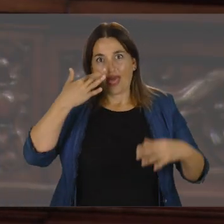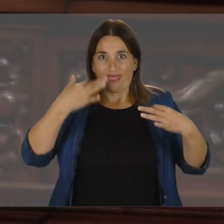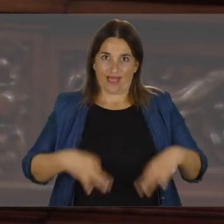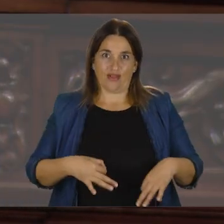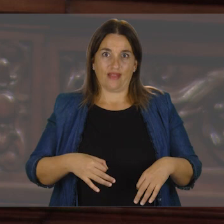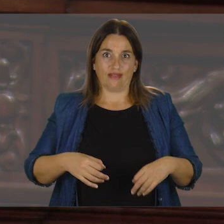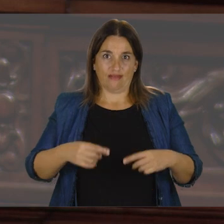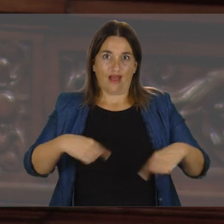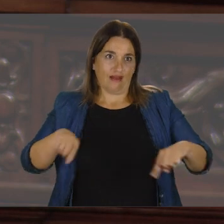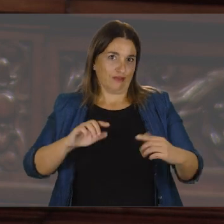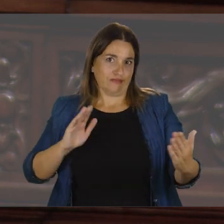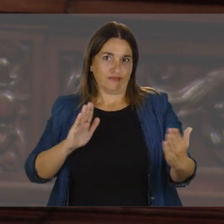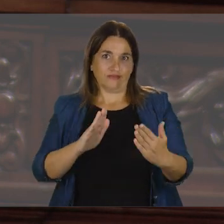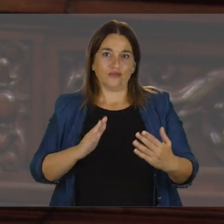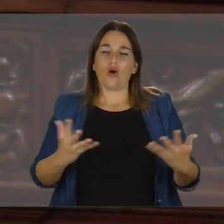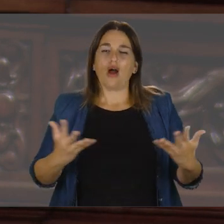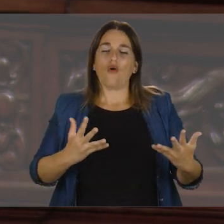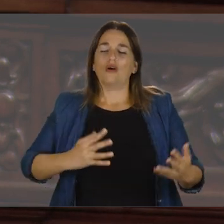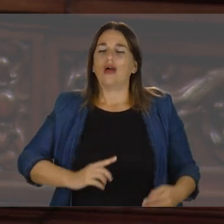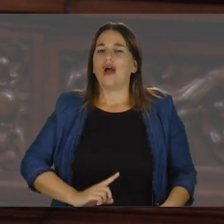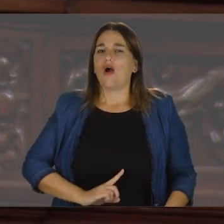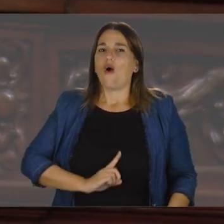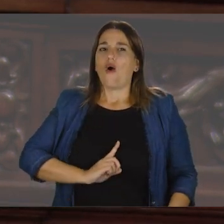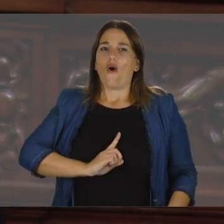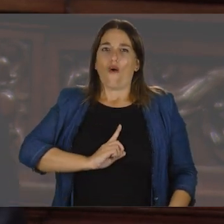Créanme, señores legisladores, que siento un profundo orgullo